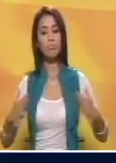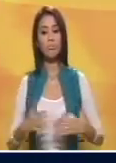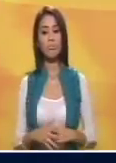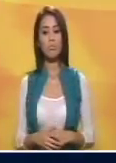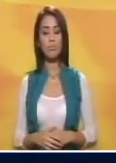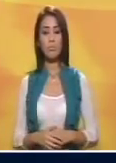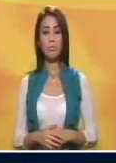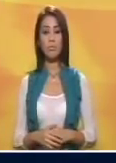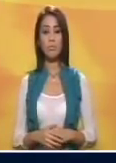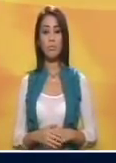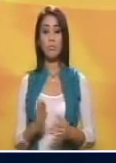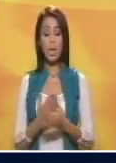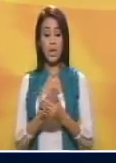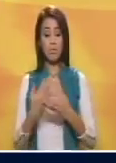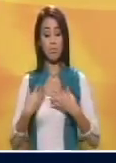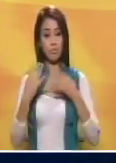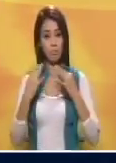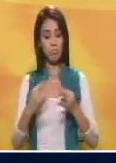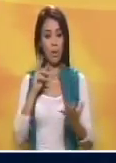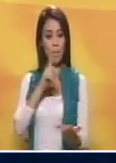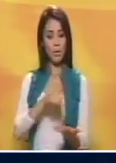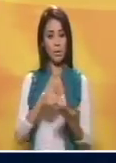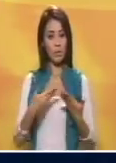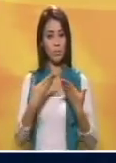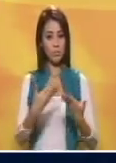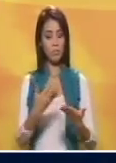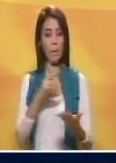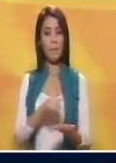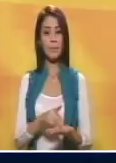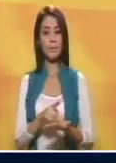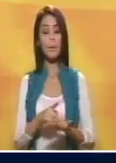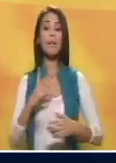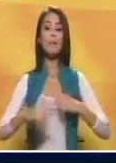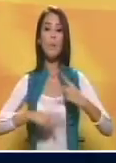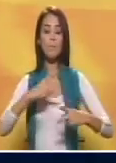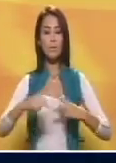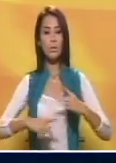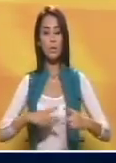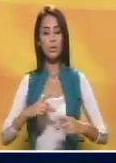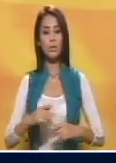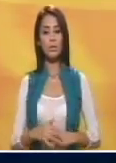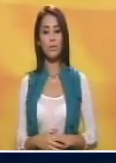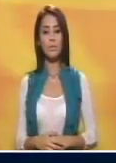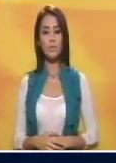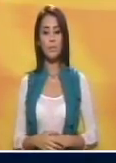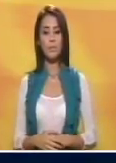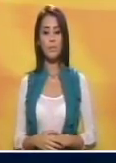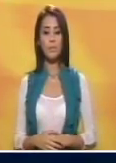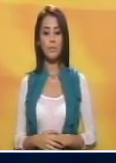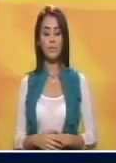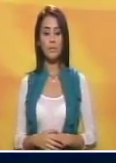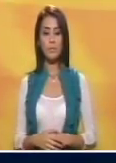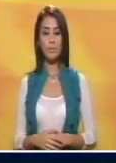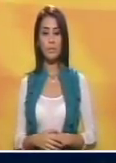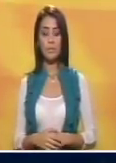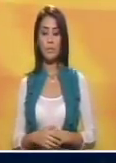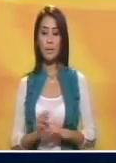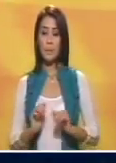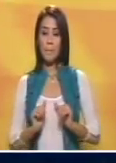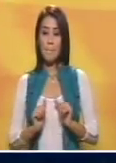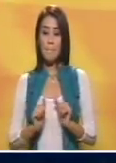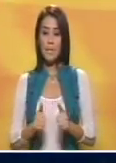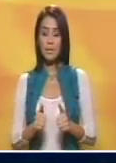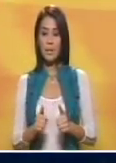aquí tenemos nuestros autorizados para postular. Este es un proceso que se está dando, también se está comenzando